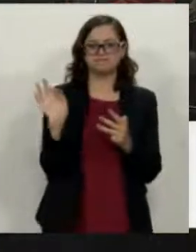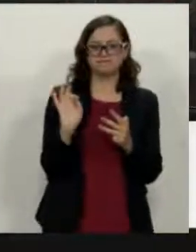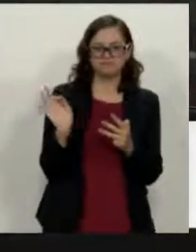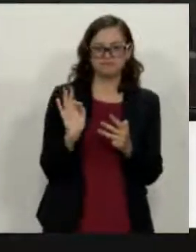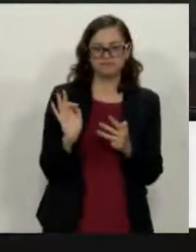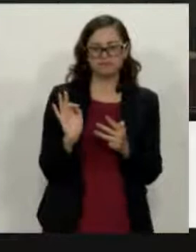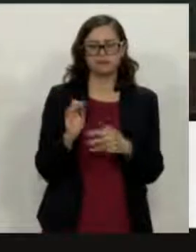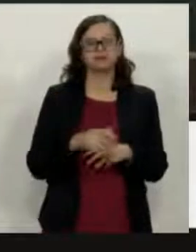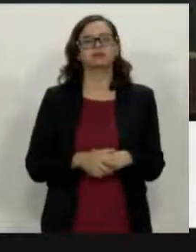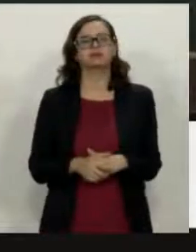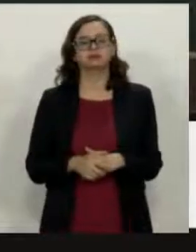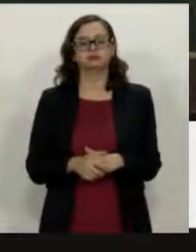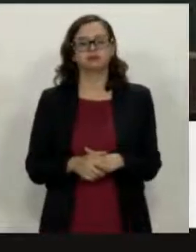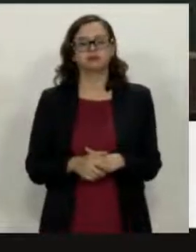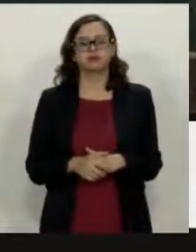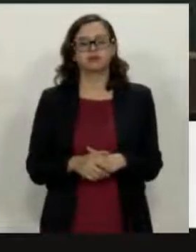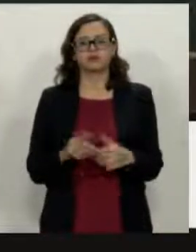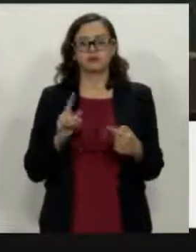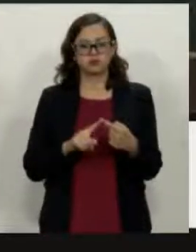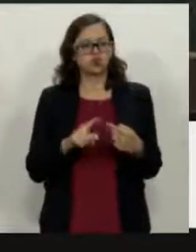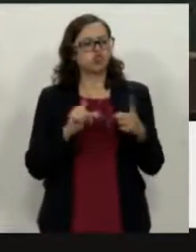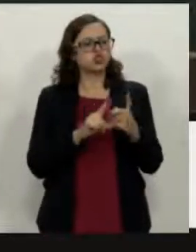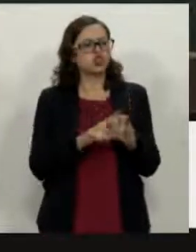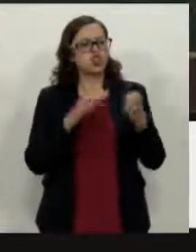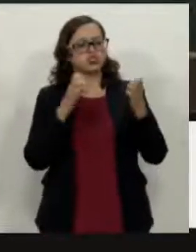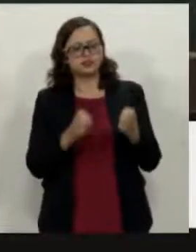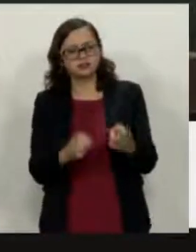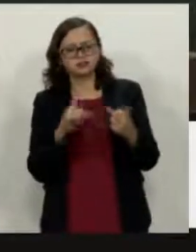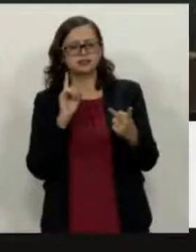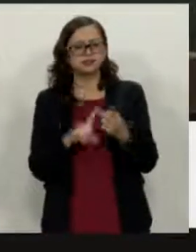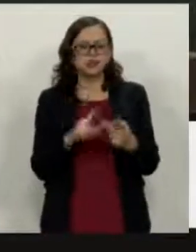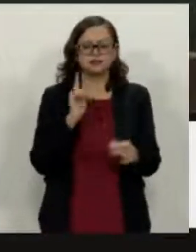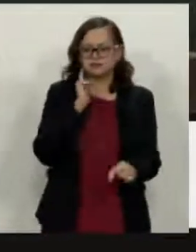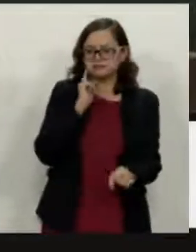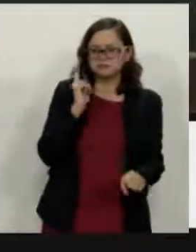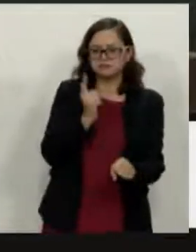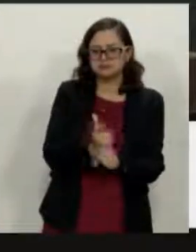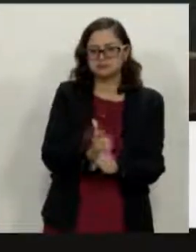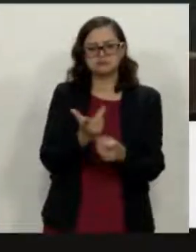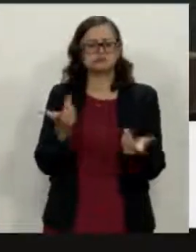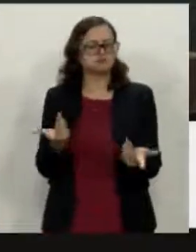sea posible su localización, identificación,